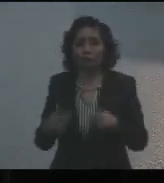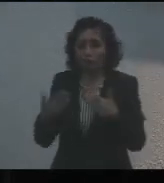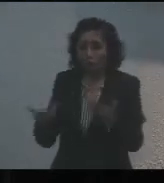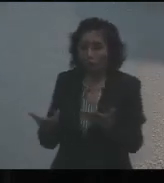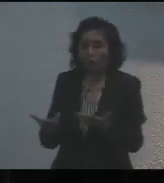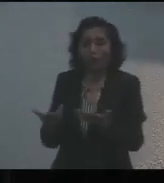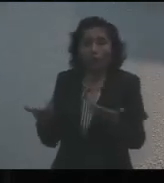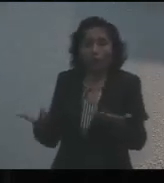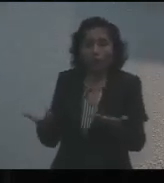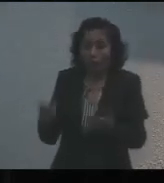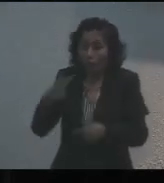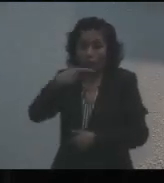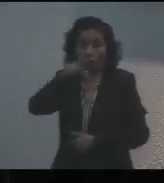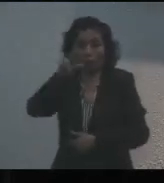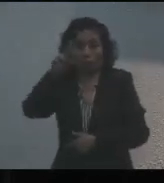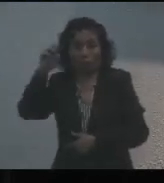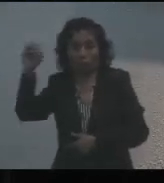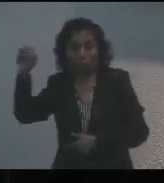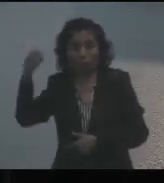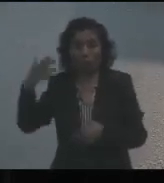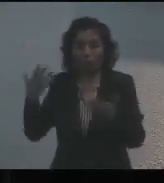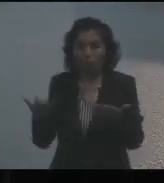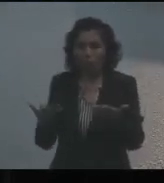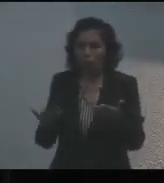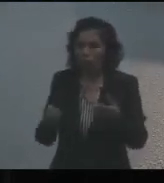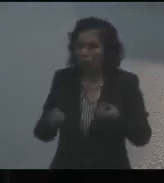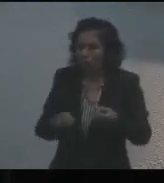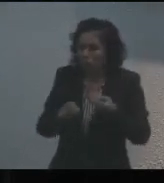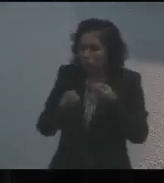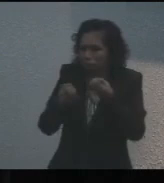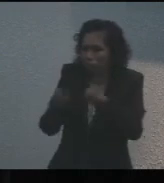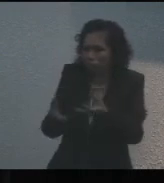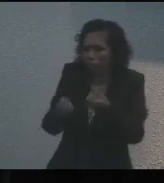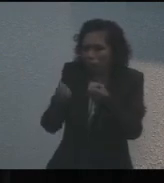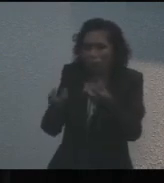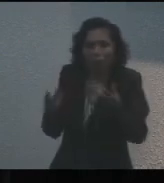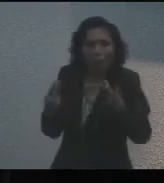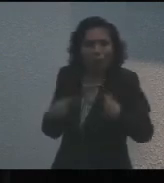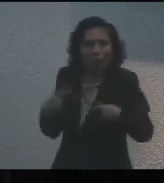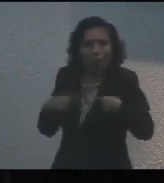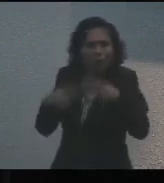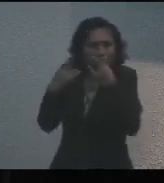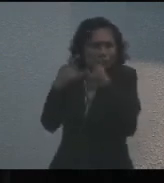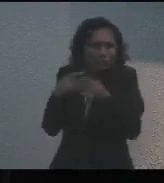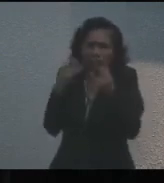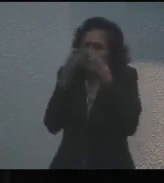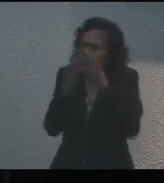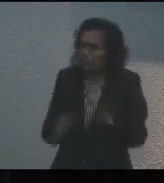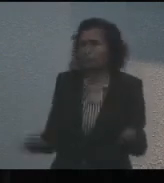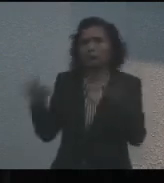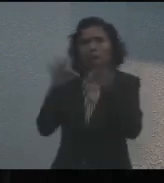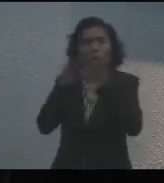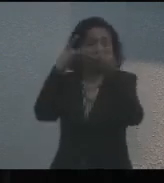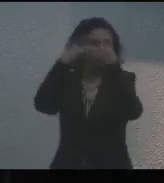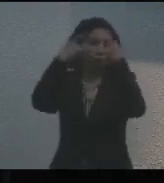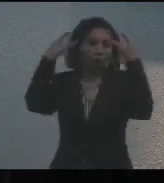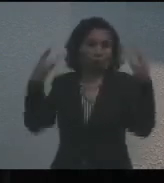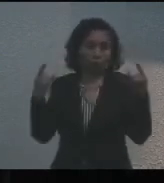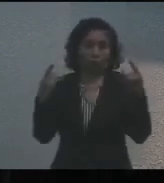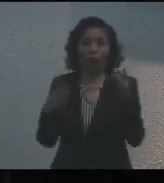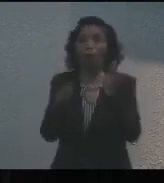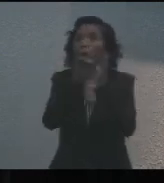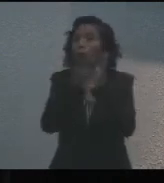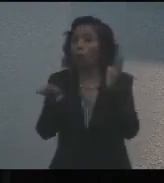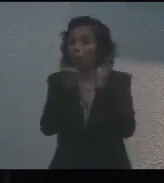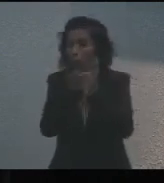devenir, Quintana Roo ha donado a la nación personajes importantes en nuestra historia. Como ejemplo, podemos